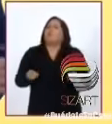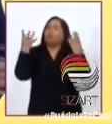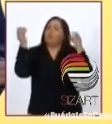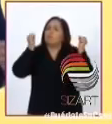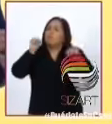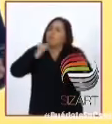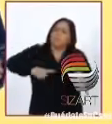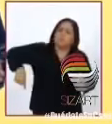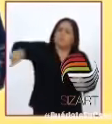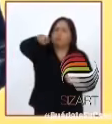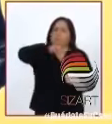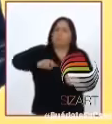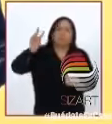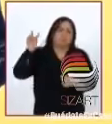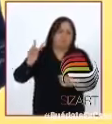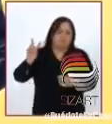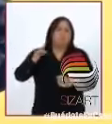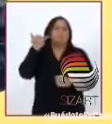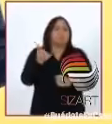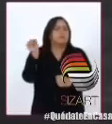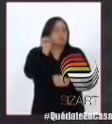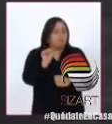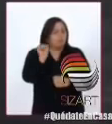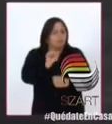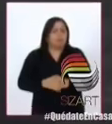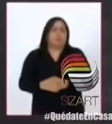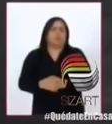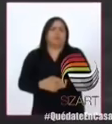distancia recorre el viernes y el sábado.